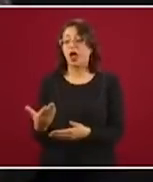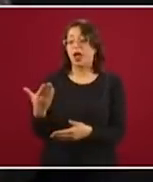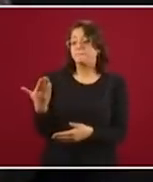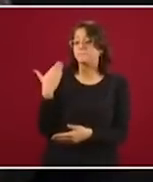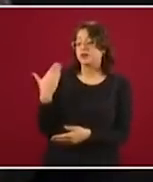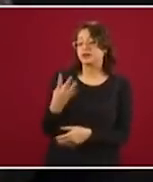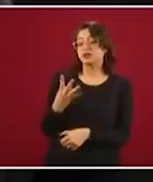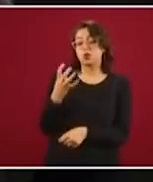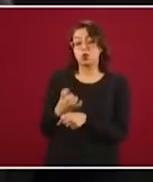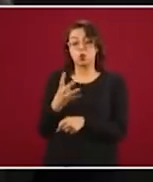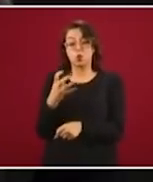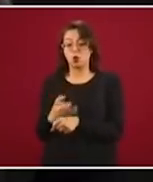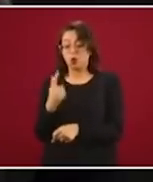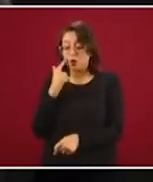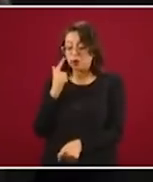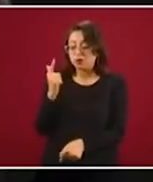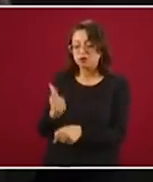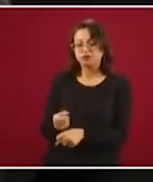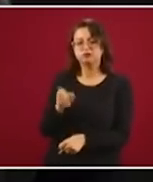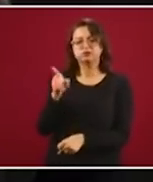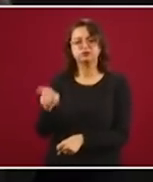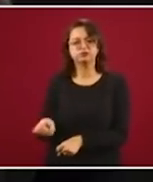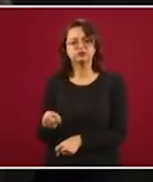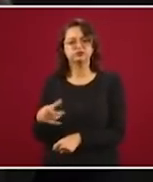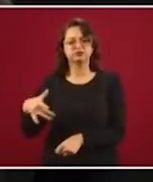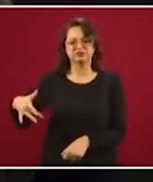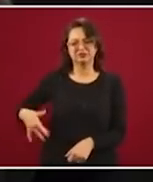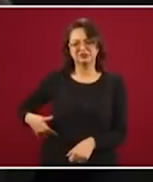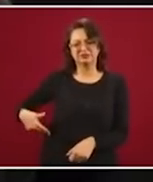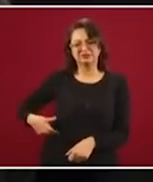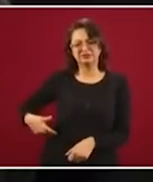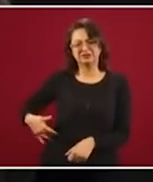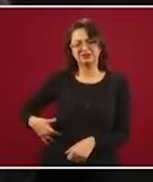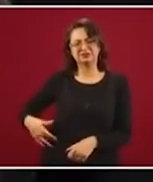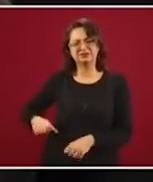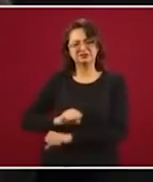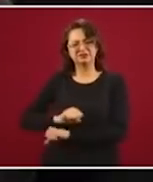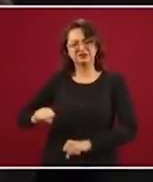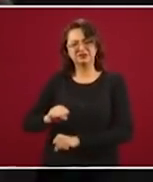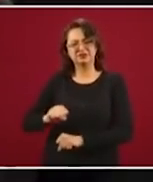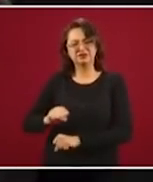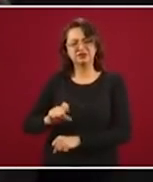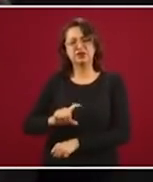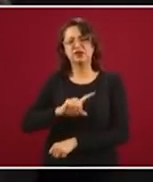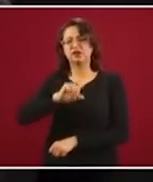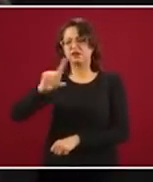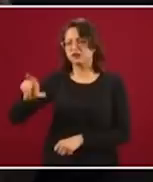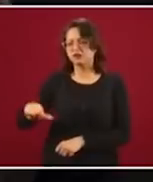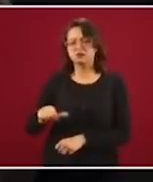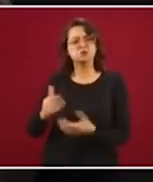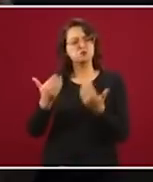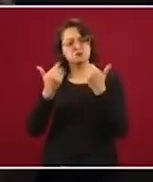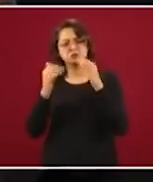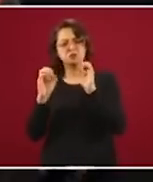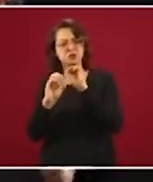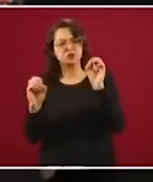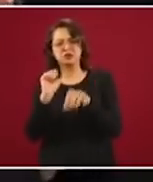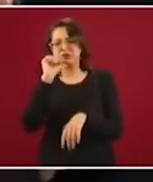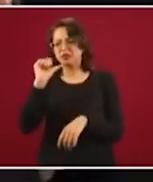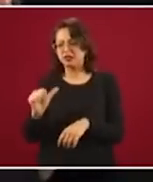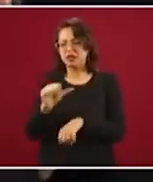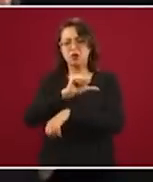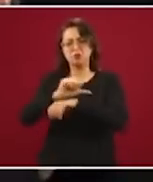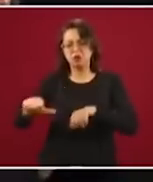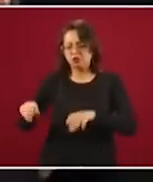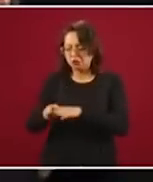médicos y le dijeron que tenía el apéndice que se le estaba reventando, lo metieron a operar y al final no era el apéndice, lo cerraron y lo